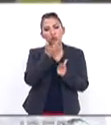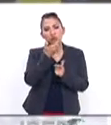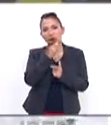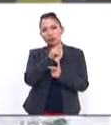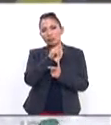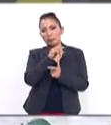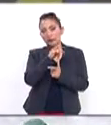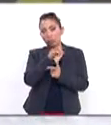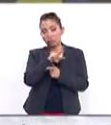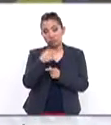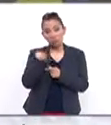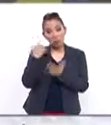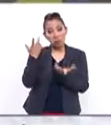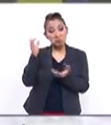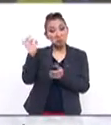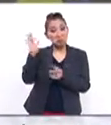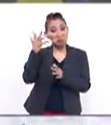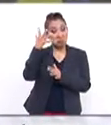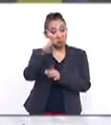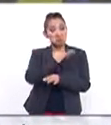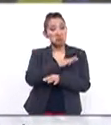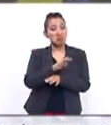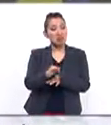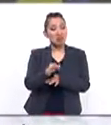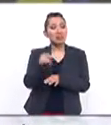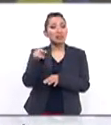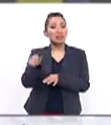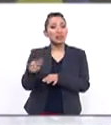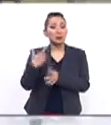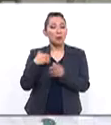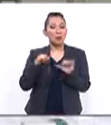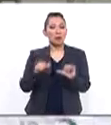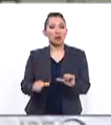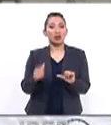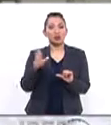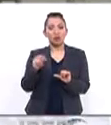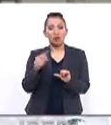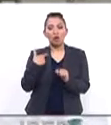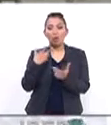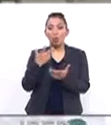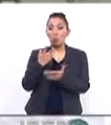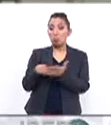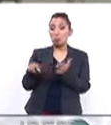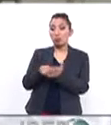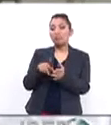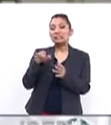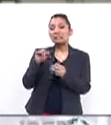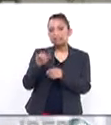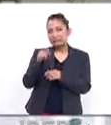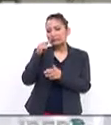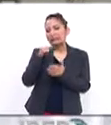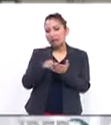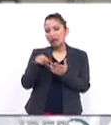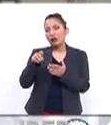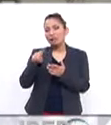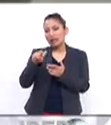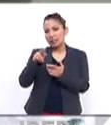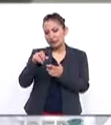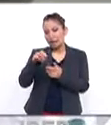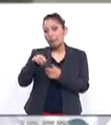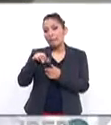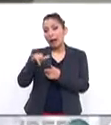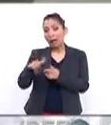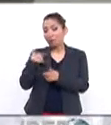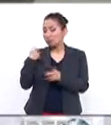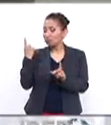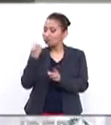lógica, yo no descartaría que más allá de que la libró para que no hubiera la moción de censura, sí creo que Theresa May va a tener que valorar de